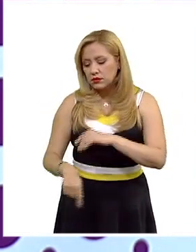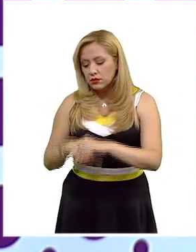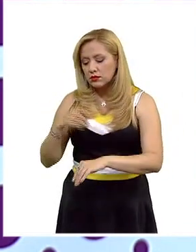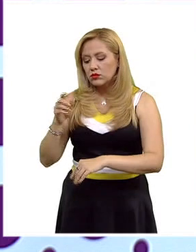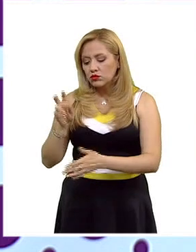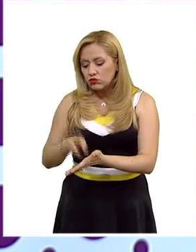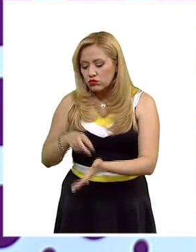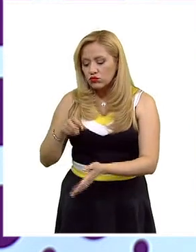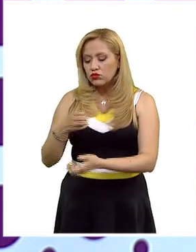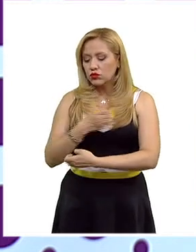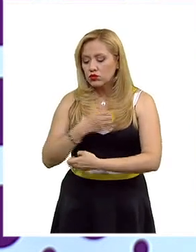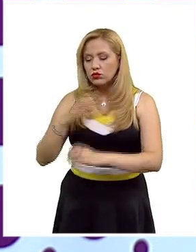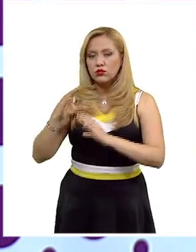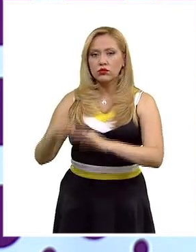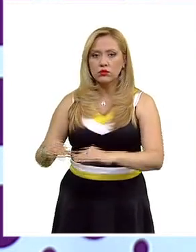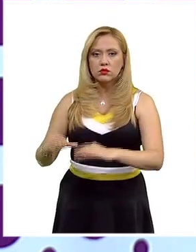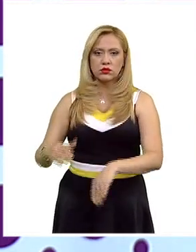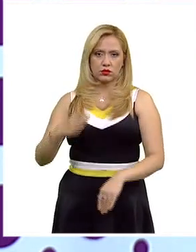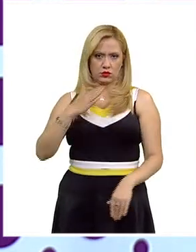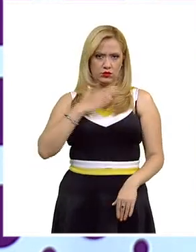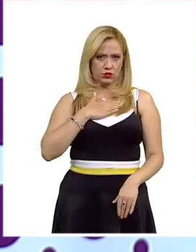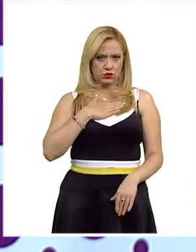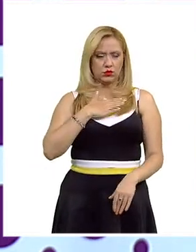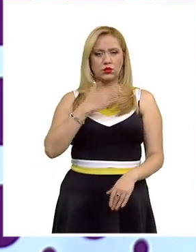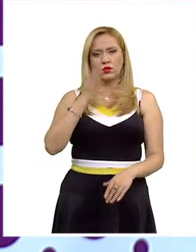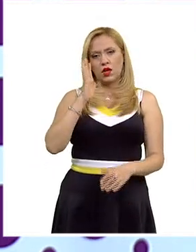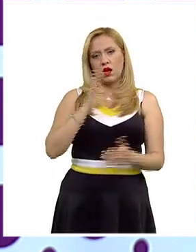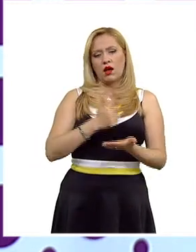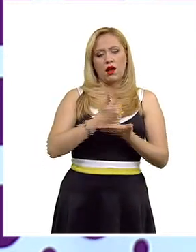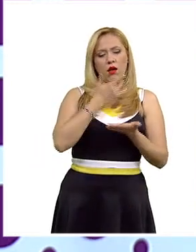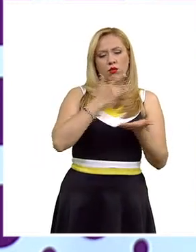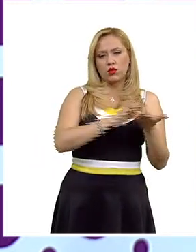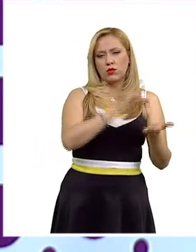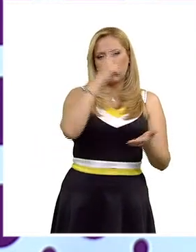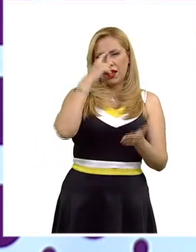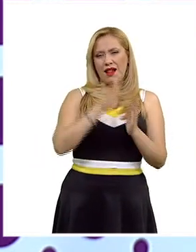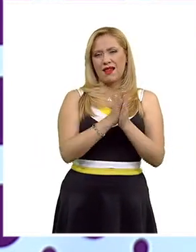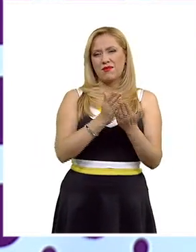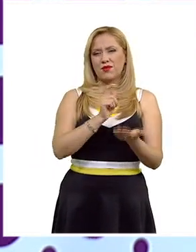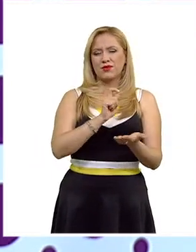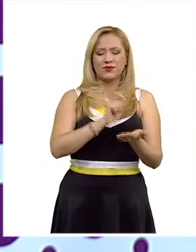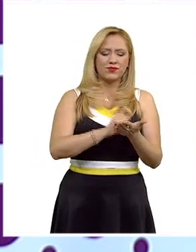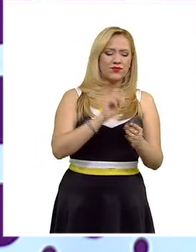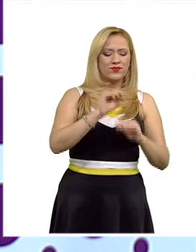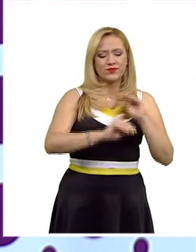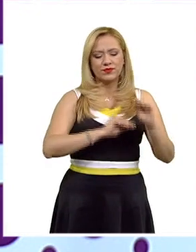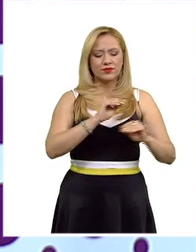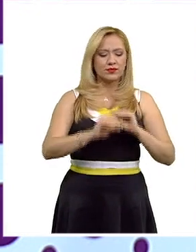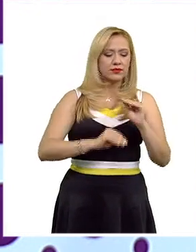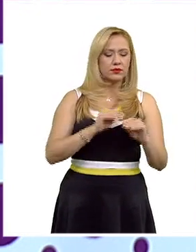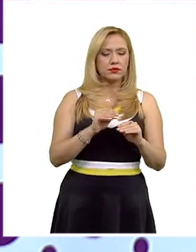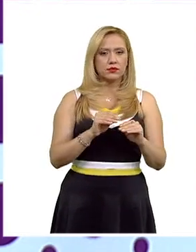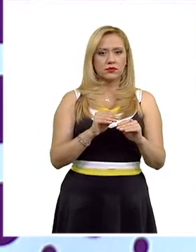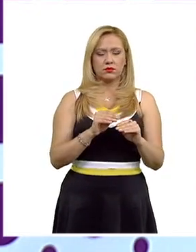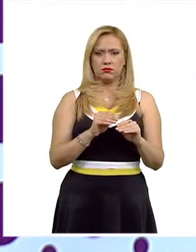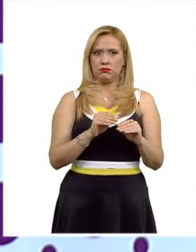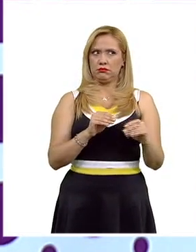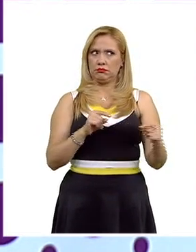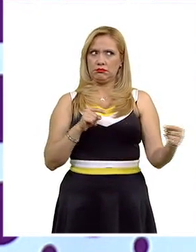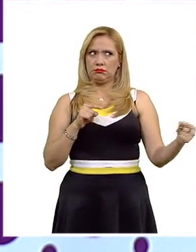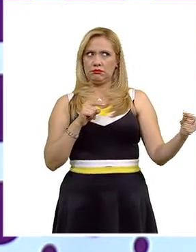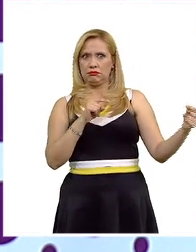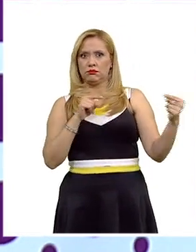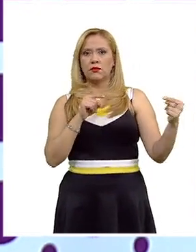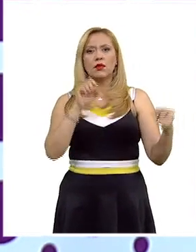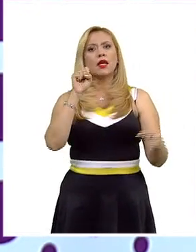que he generado libros de texto, por ejemplo, se vienen unas negociaciones durísimas, aunque están en los programas y estatutos de la